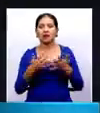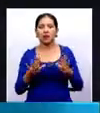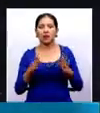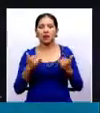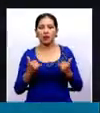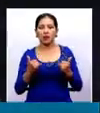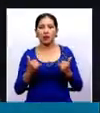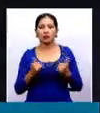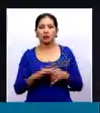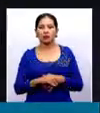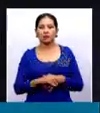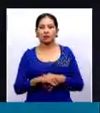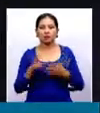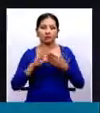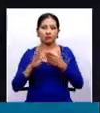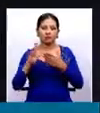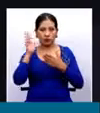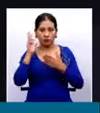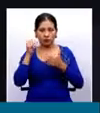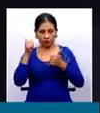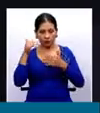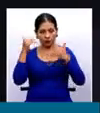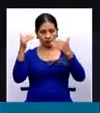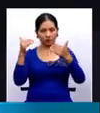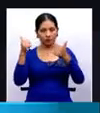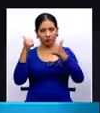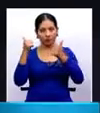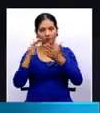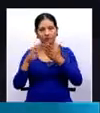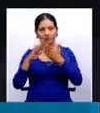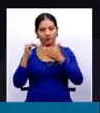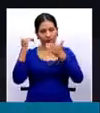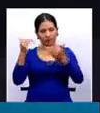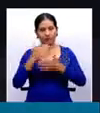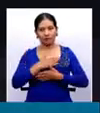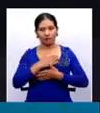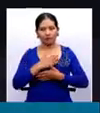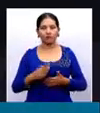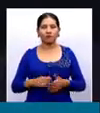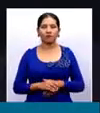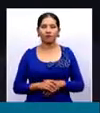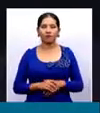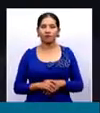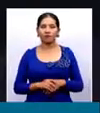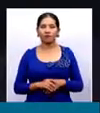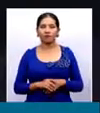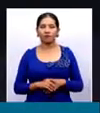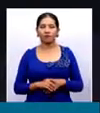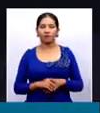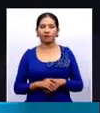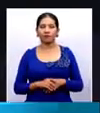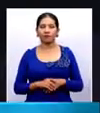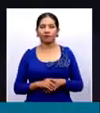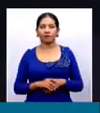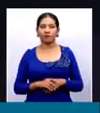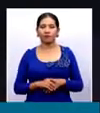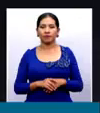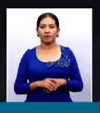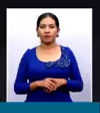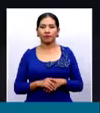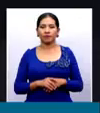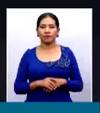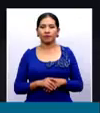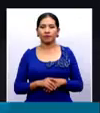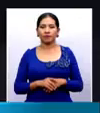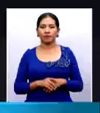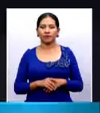aló. ¿Aló, me escuchan? Ahora sí le escuchamos. Adelante, por favor. Aló, aló. Hola.